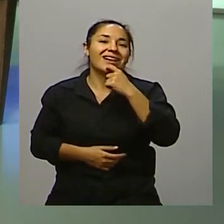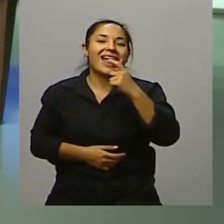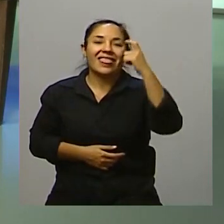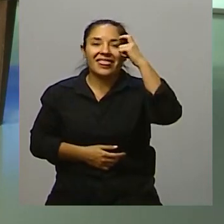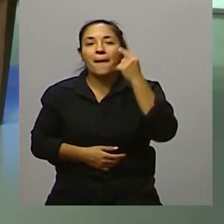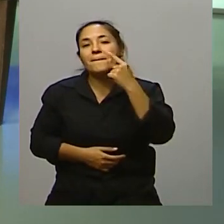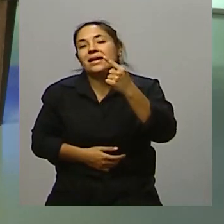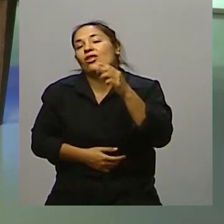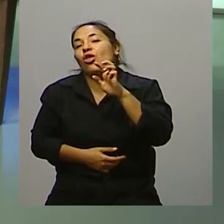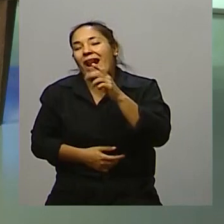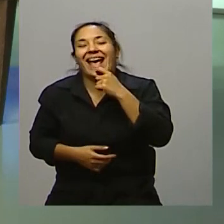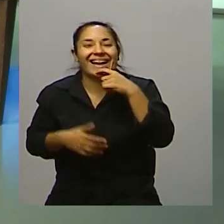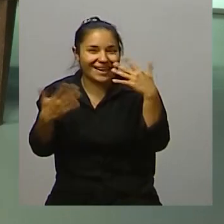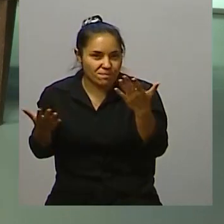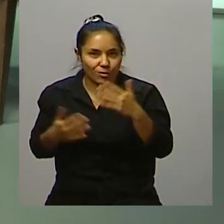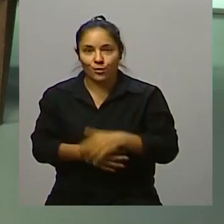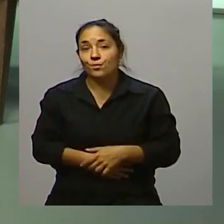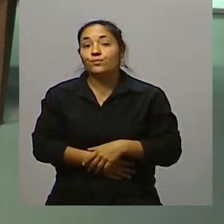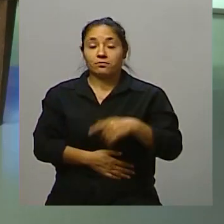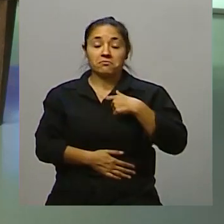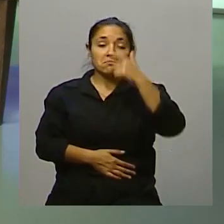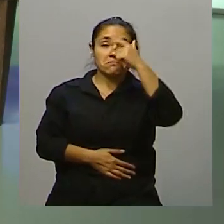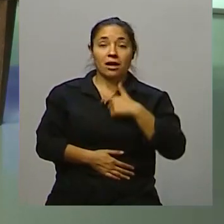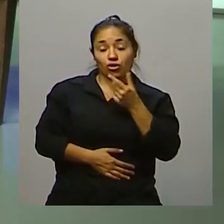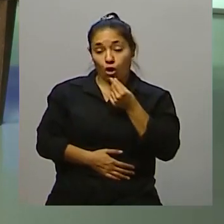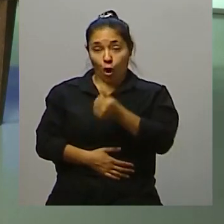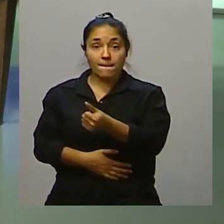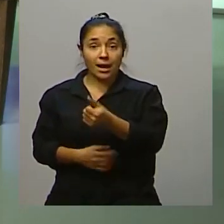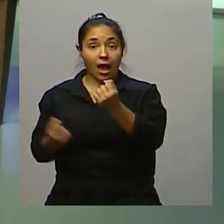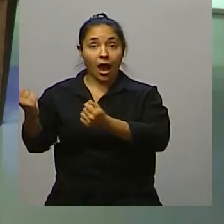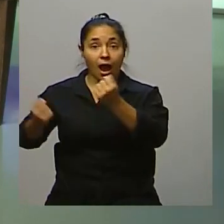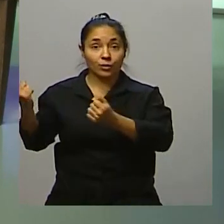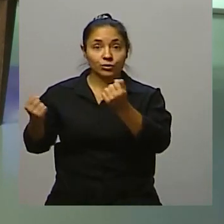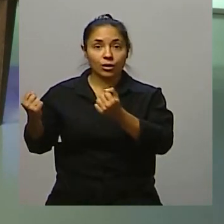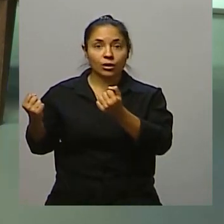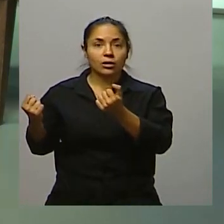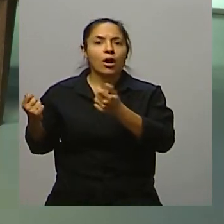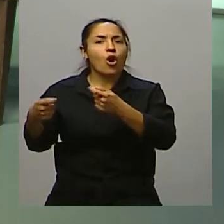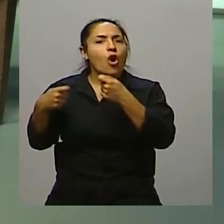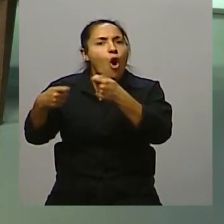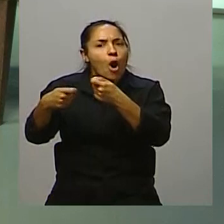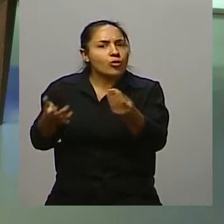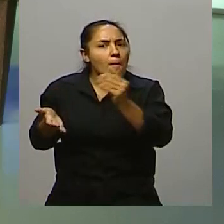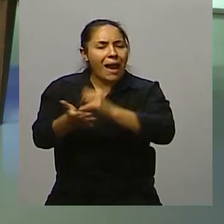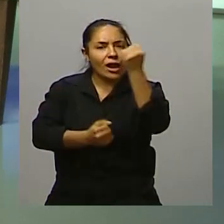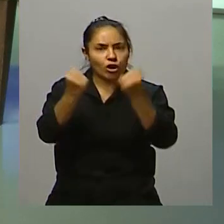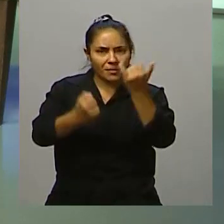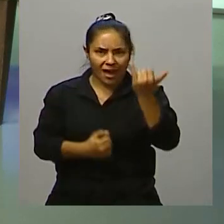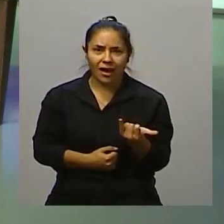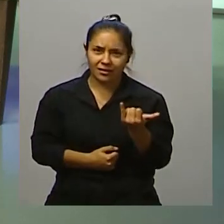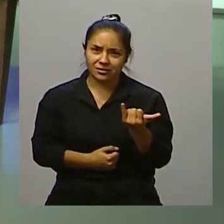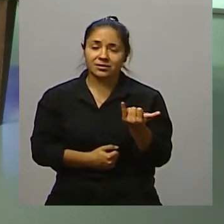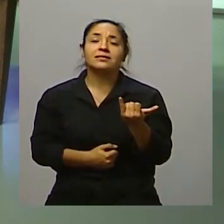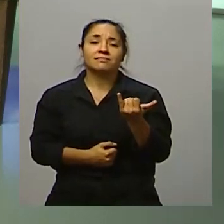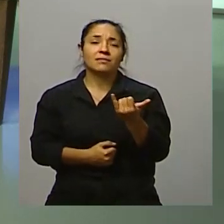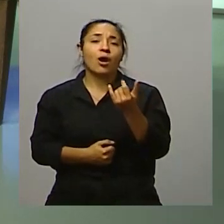número. Pero esa persona, con la compra de su vehículo, genera un montón de otros costos a la economía, que no está considerado en el